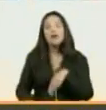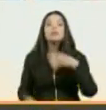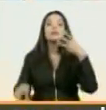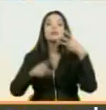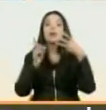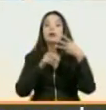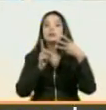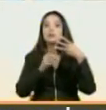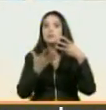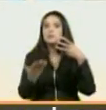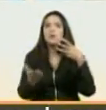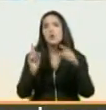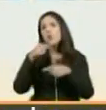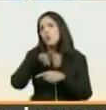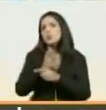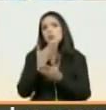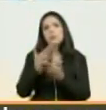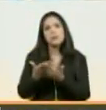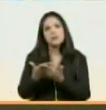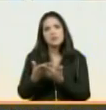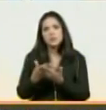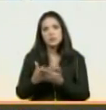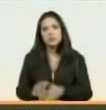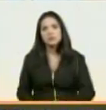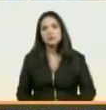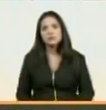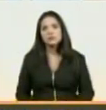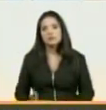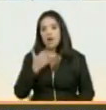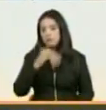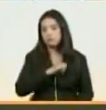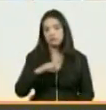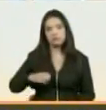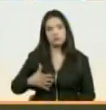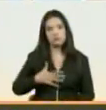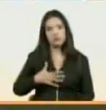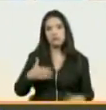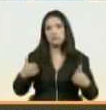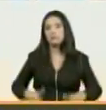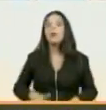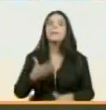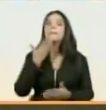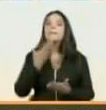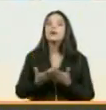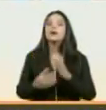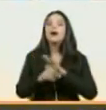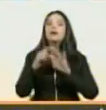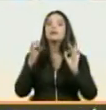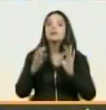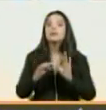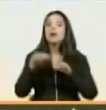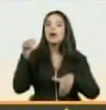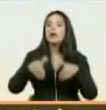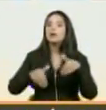es una solicitud de índole personal. En la Gaceta Electoral